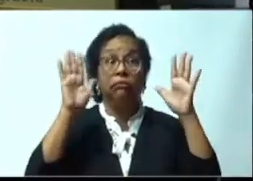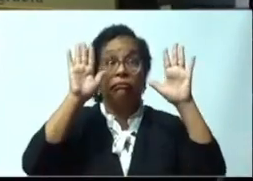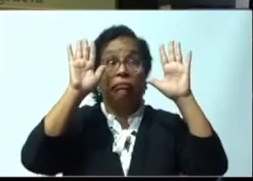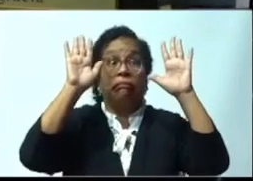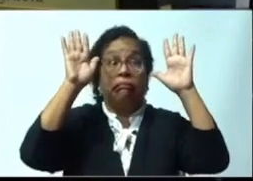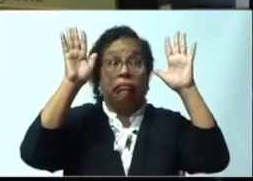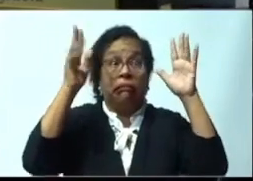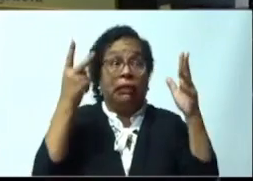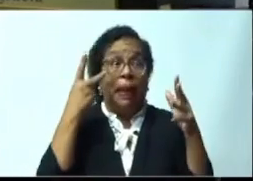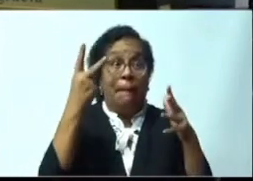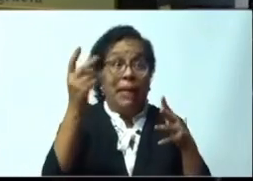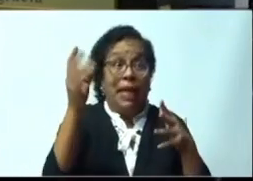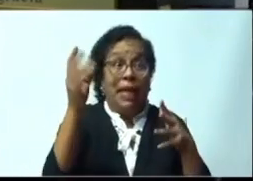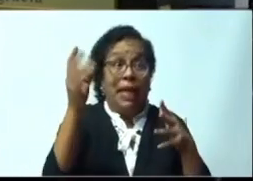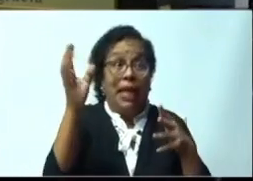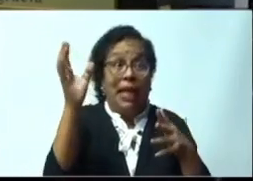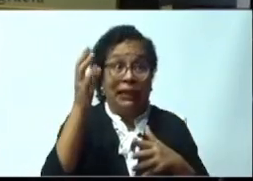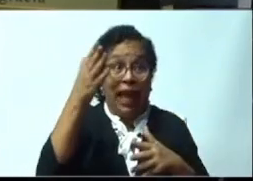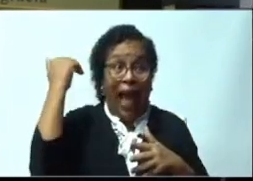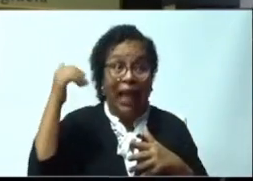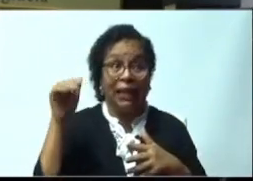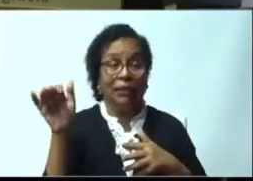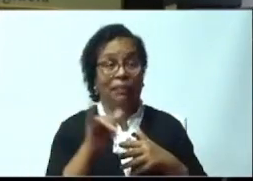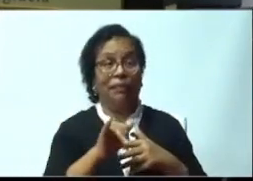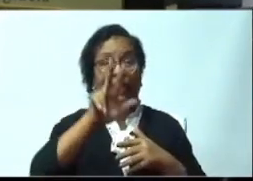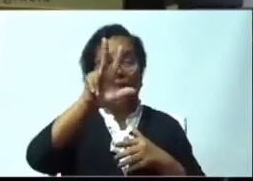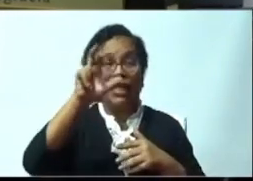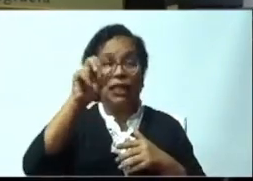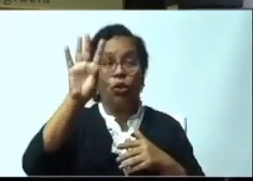nunca vista de